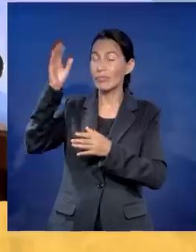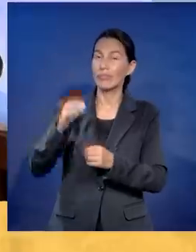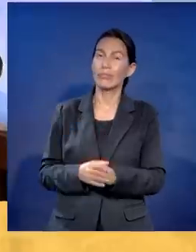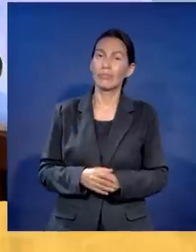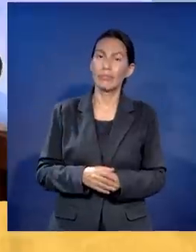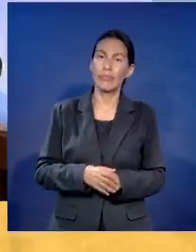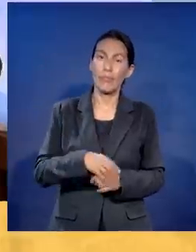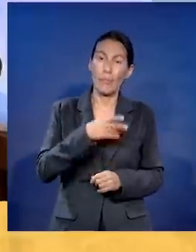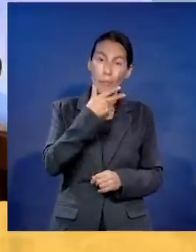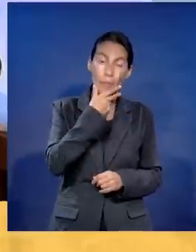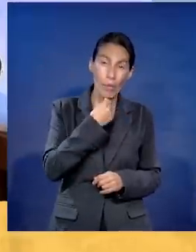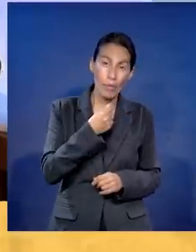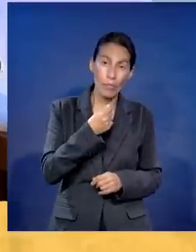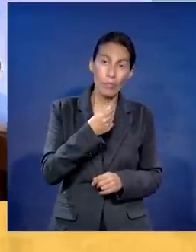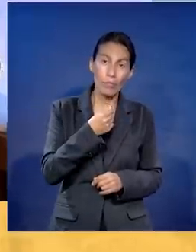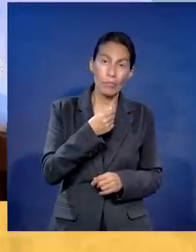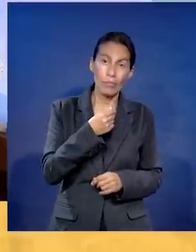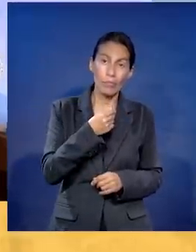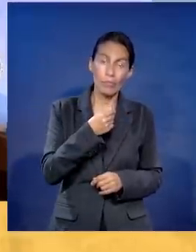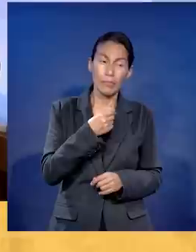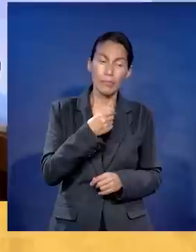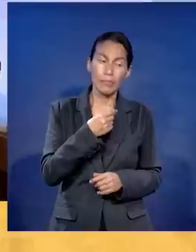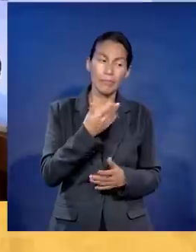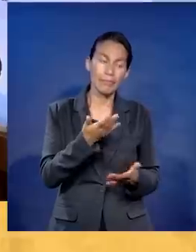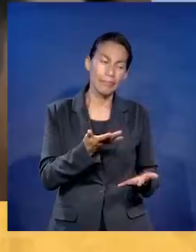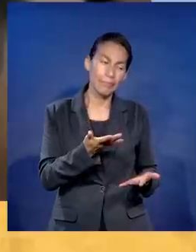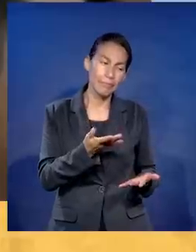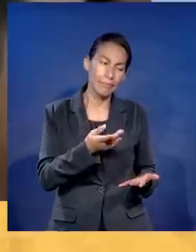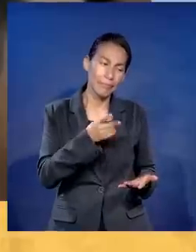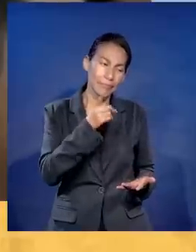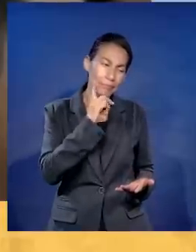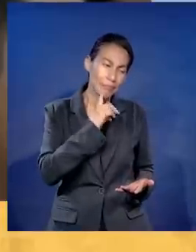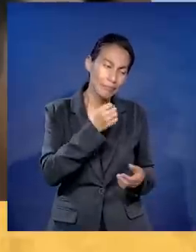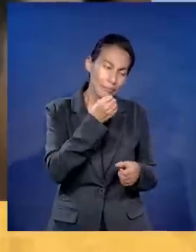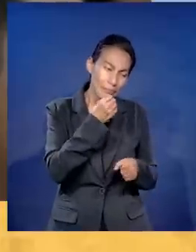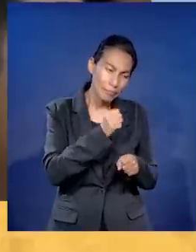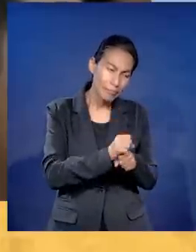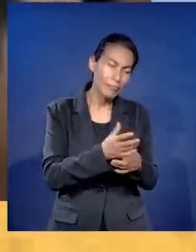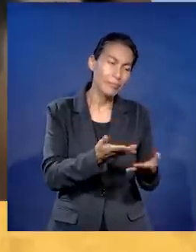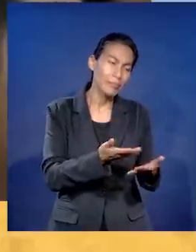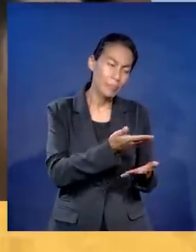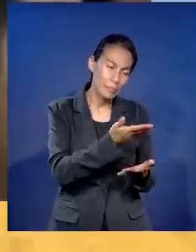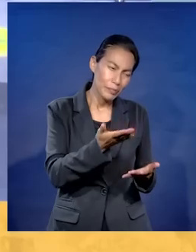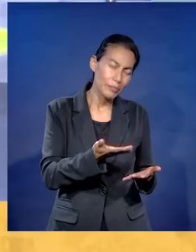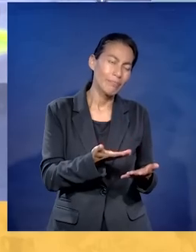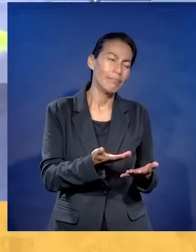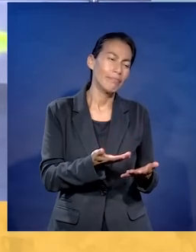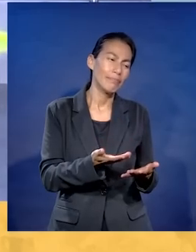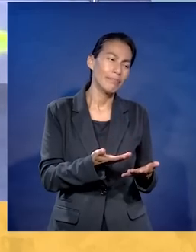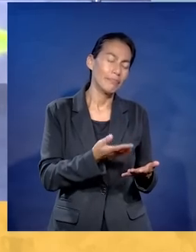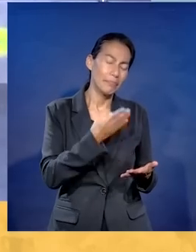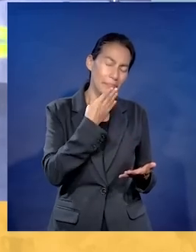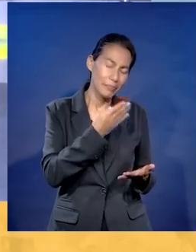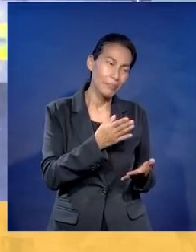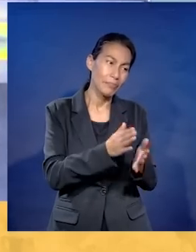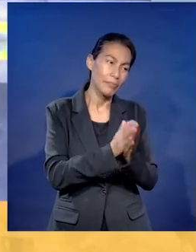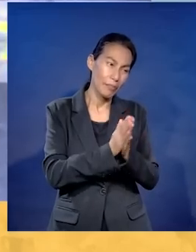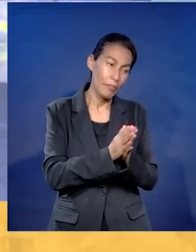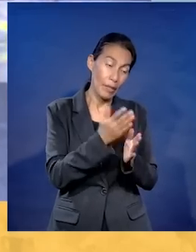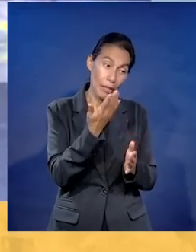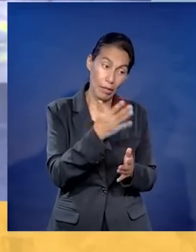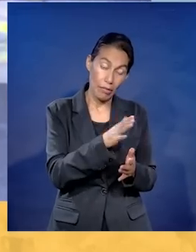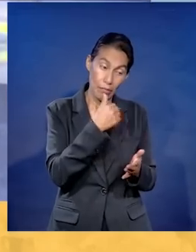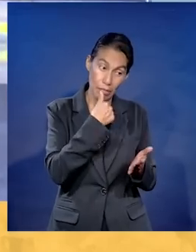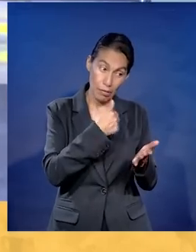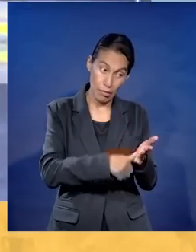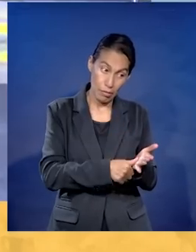a Cristo Y entonces este hombre retomando el control dice señorita Qué amable que está para servirme recuerdo